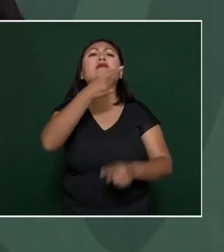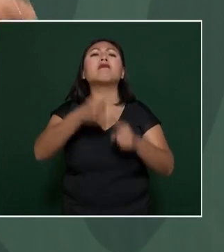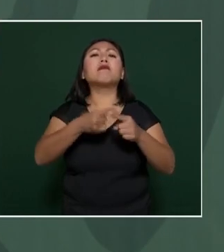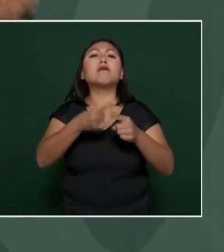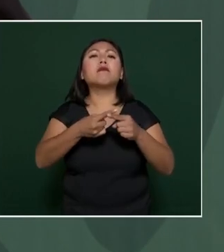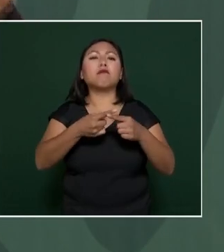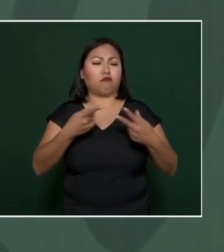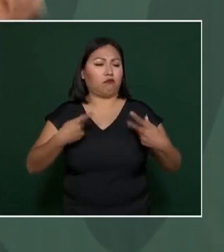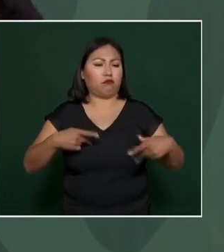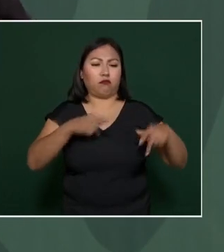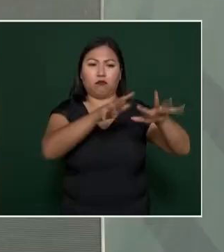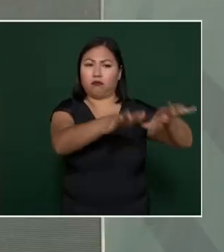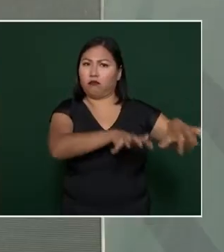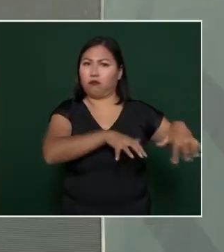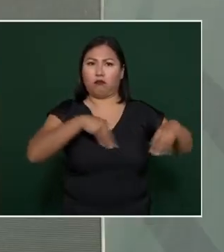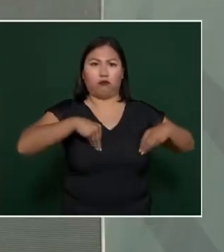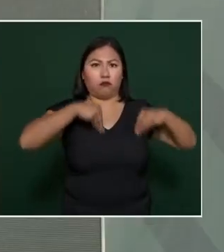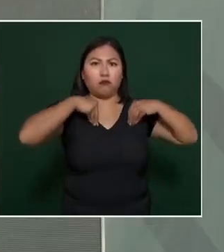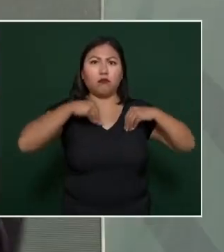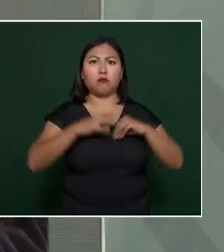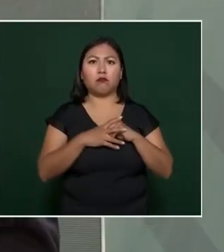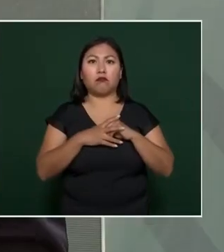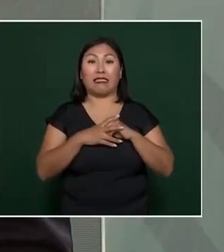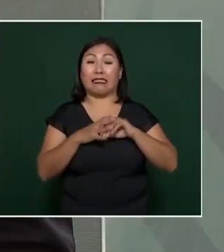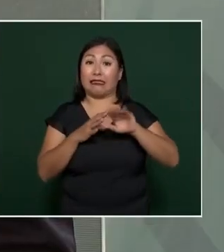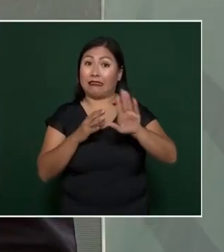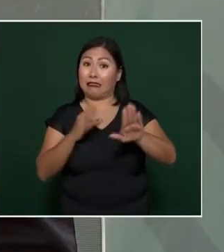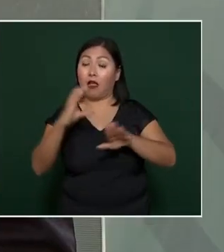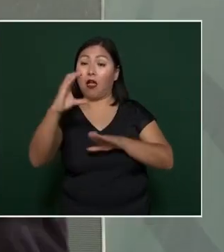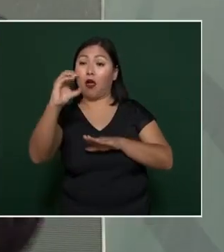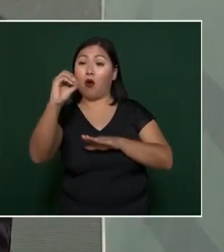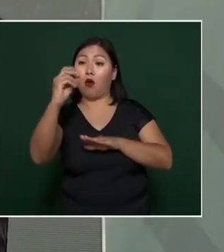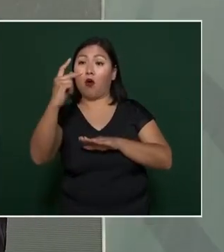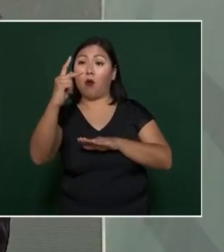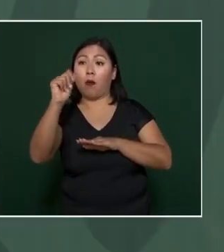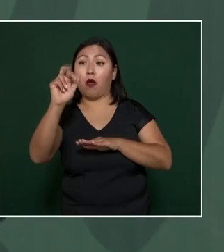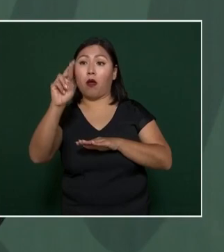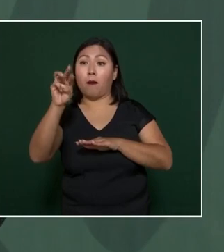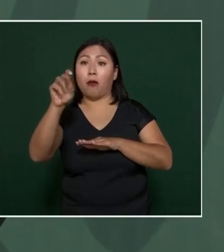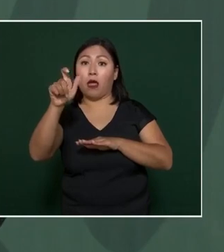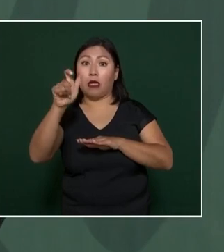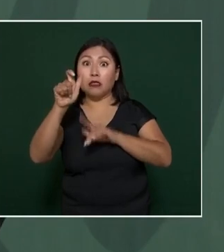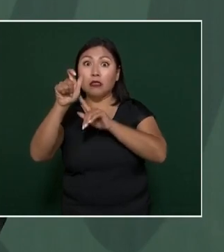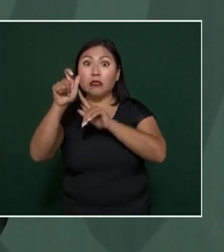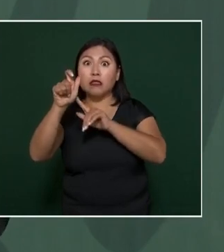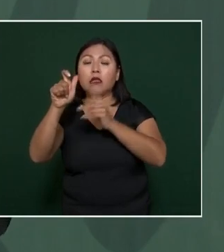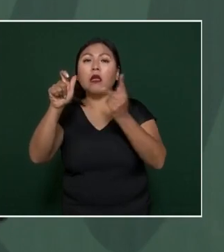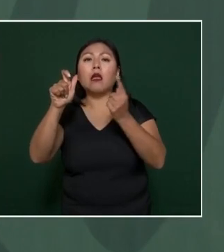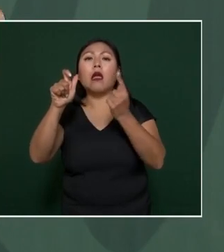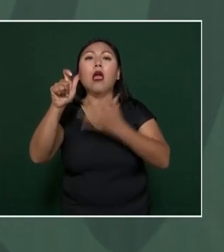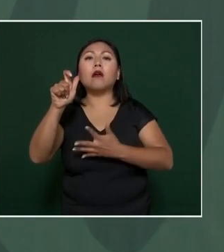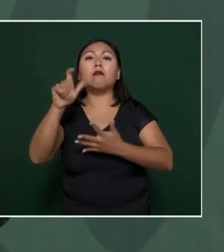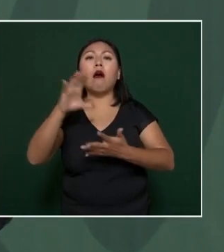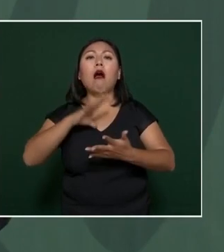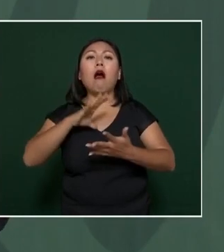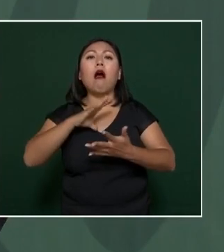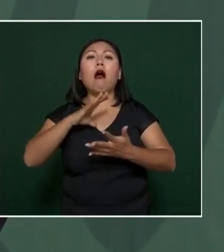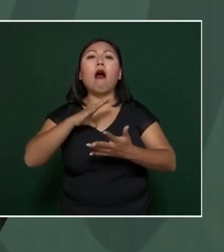porque ellos dieron los permisos a la cervecera a